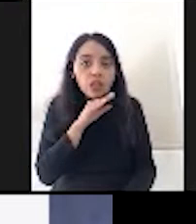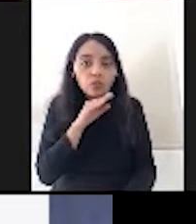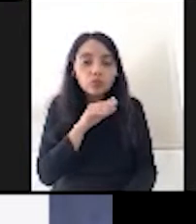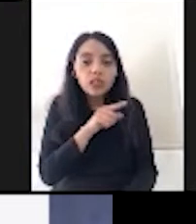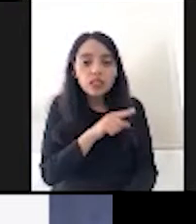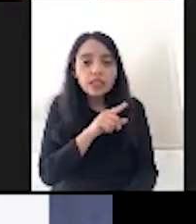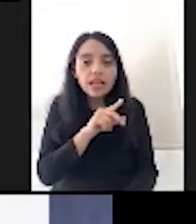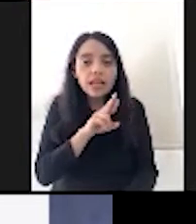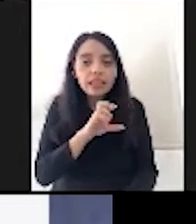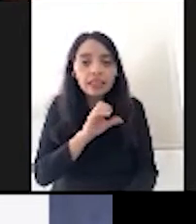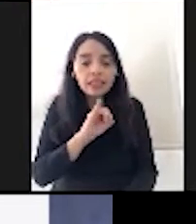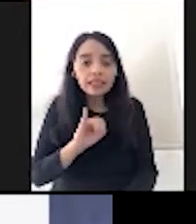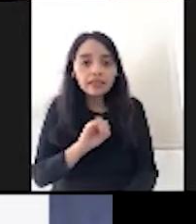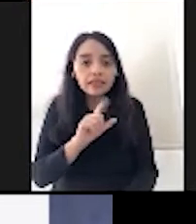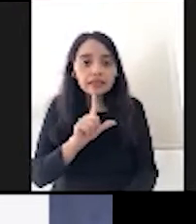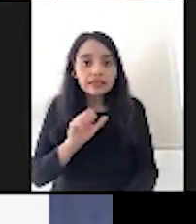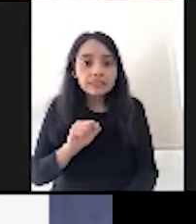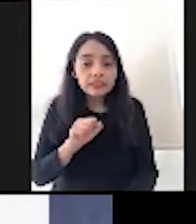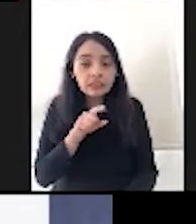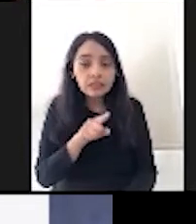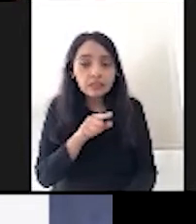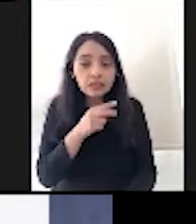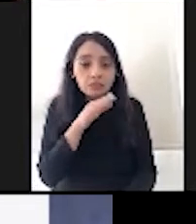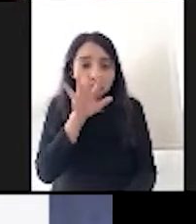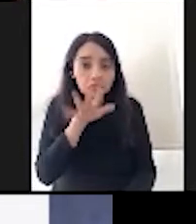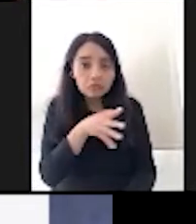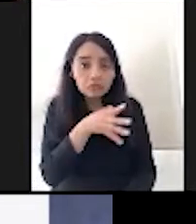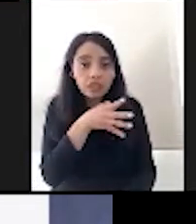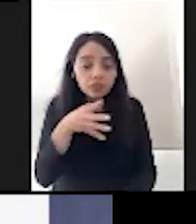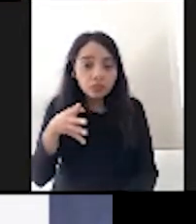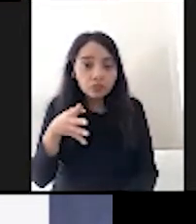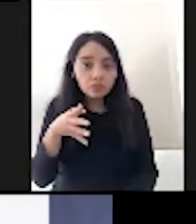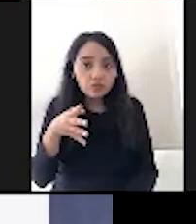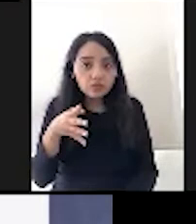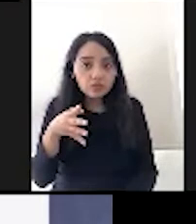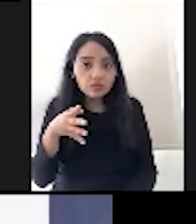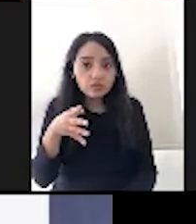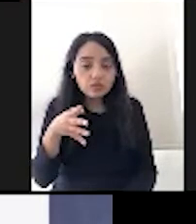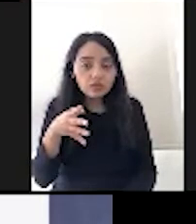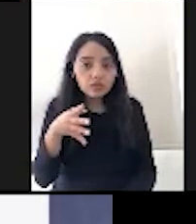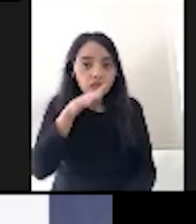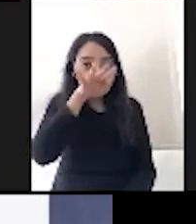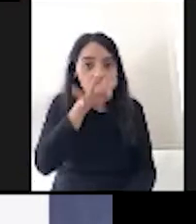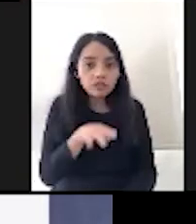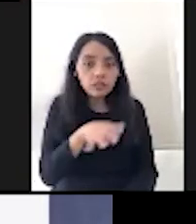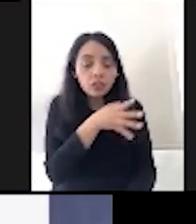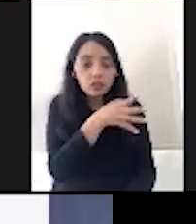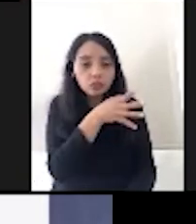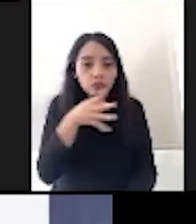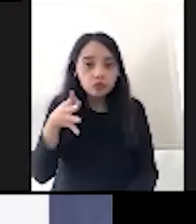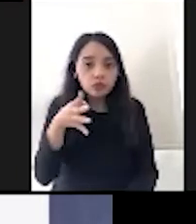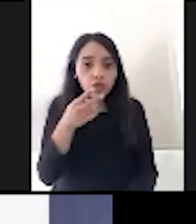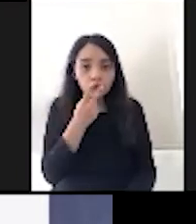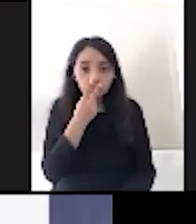rejilla de Amsler, que es una cuadrícula con líneas horizontales y verticales rectas, y que una persona con visión normal